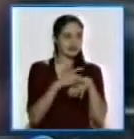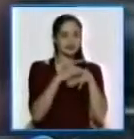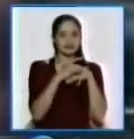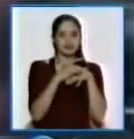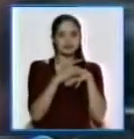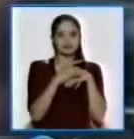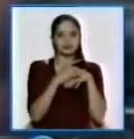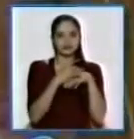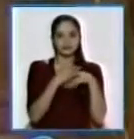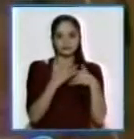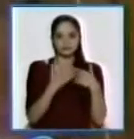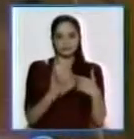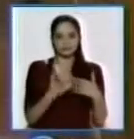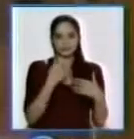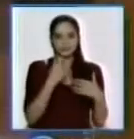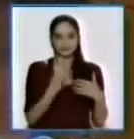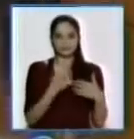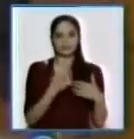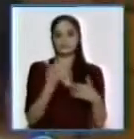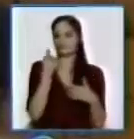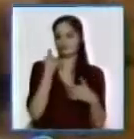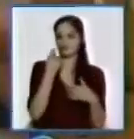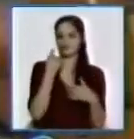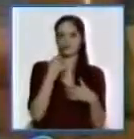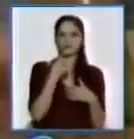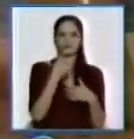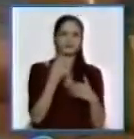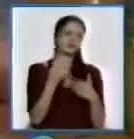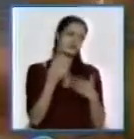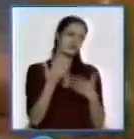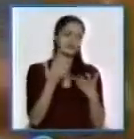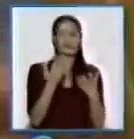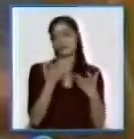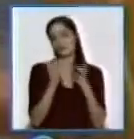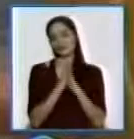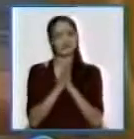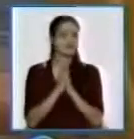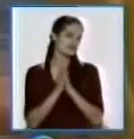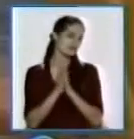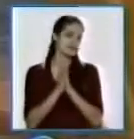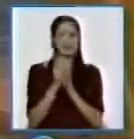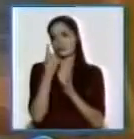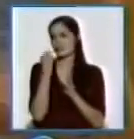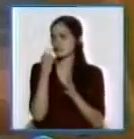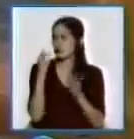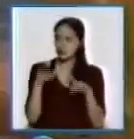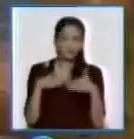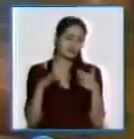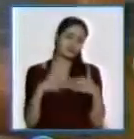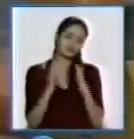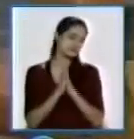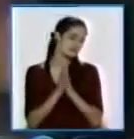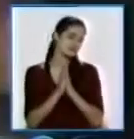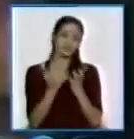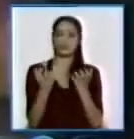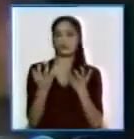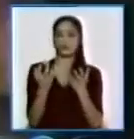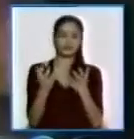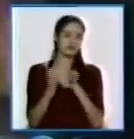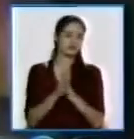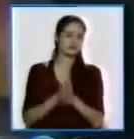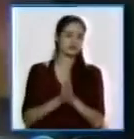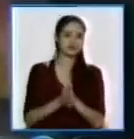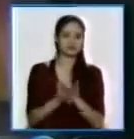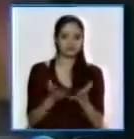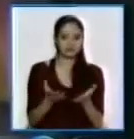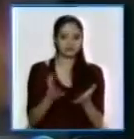poder darle ánimos a ella. Por ejemplo, en estos días me dijo que no, que ya no quería que llegara a diciembre, porque sin el papá ya nada era lo mismo. Entonces son cosas que a uno pues